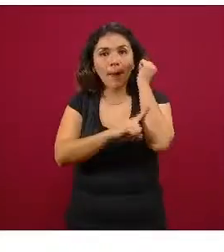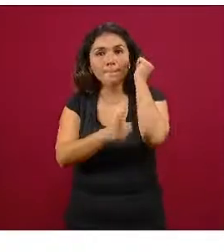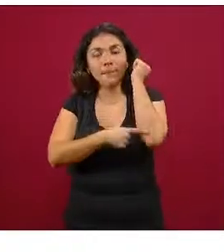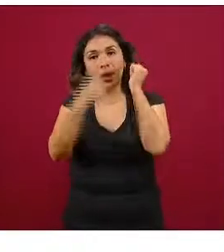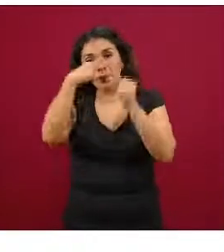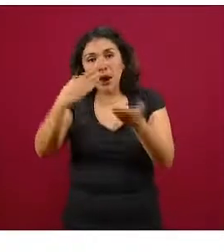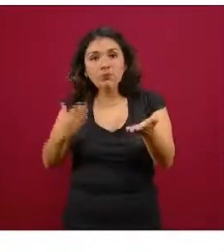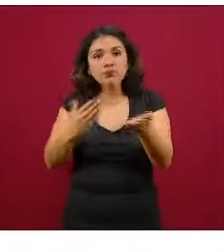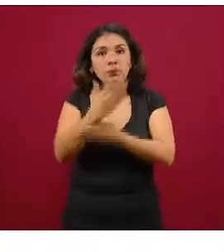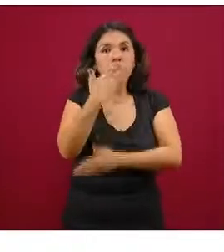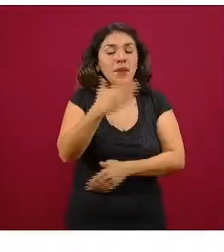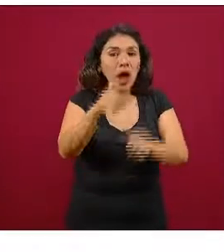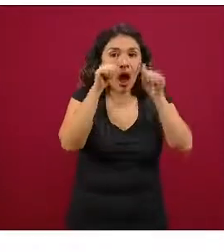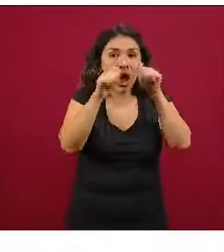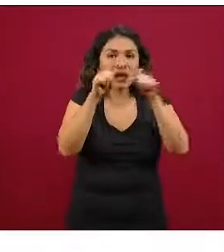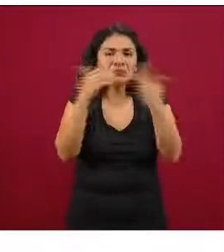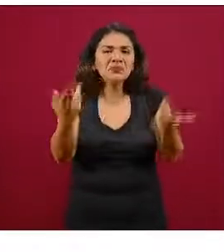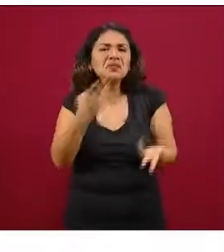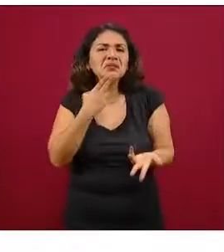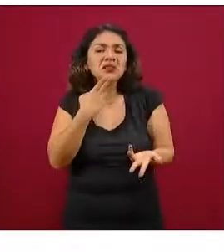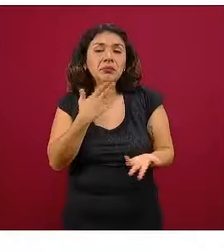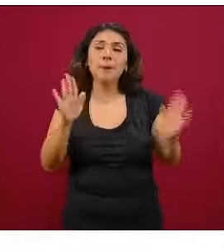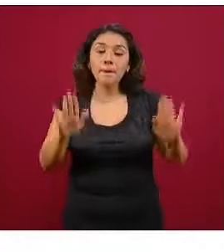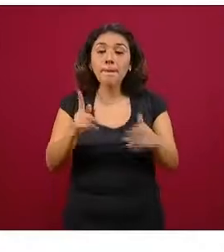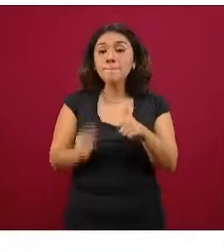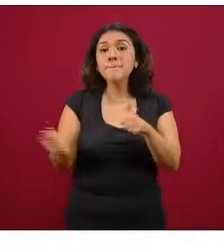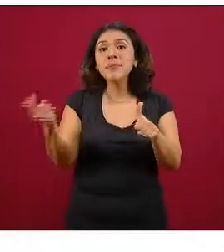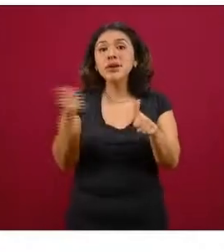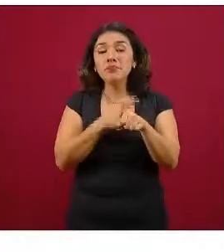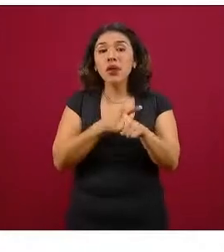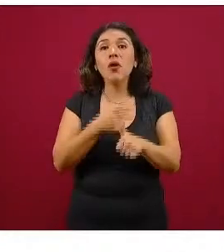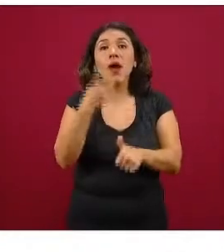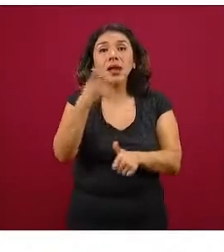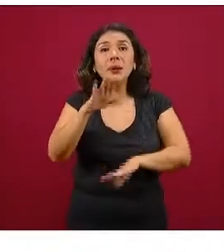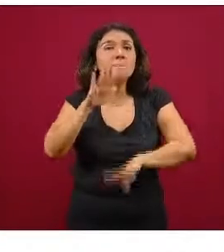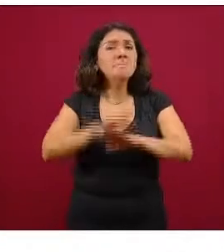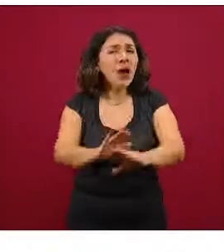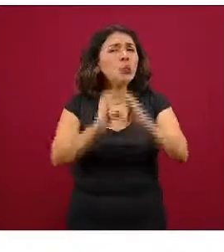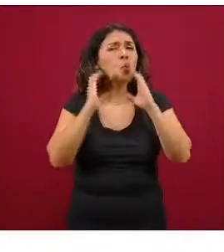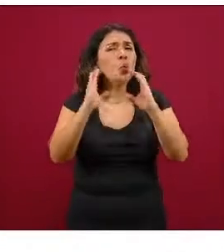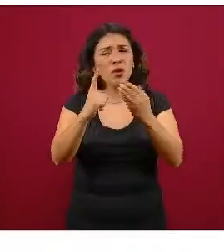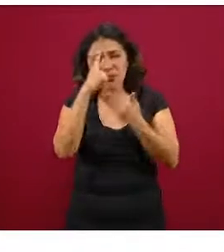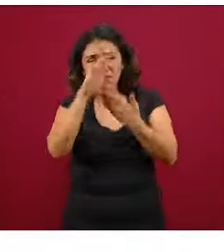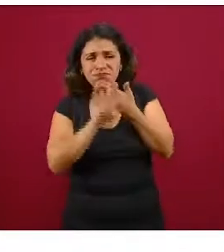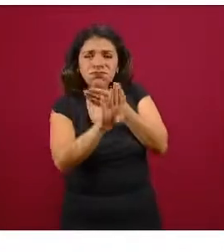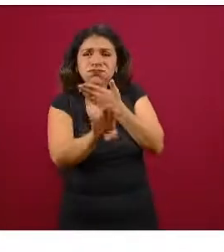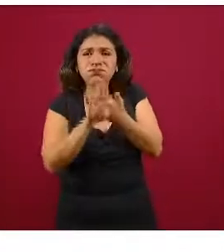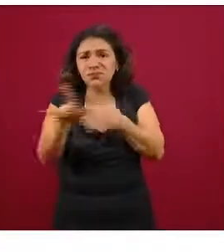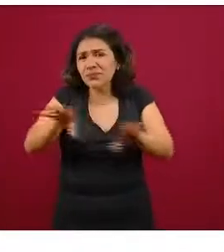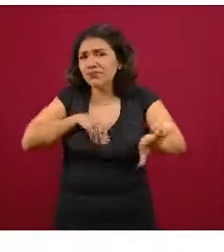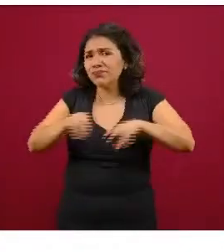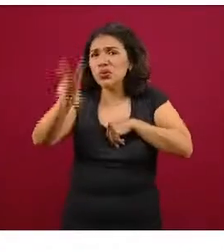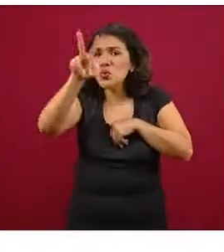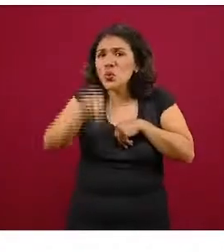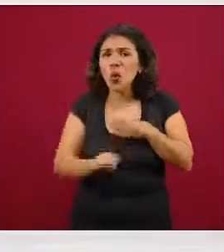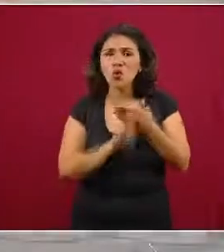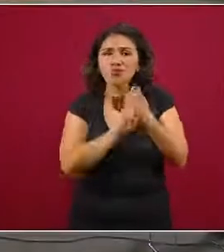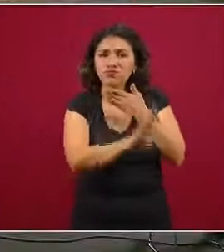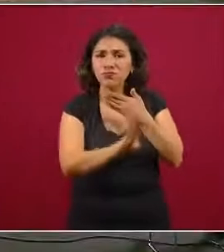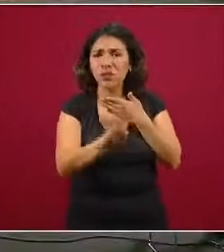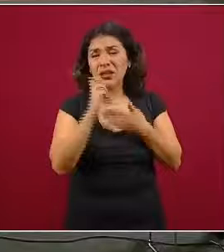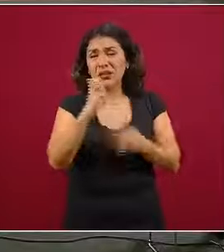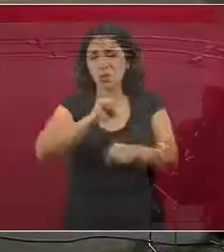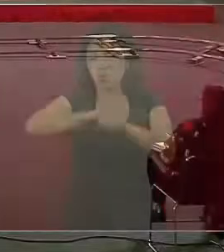llegar a esta atención. Primero que nada, extremar estas medidas de prevención de contagio por